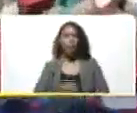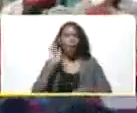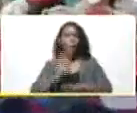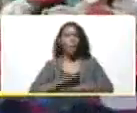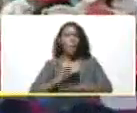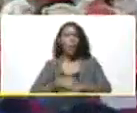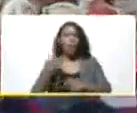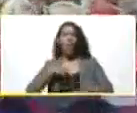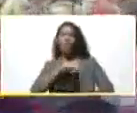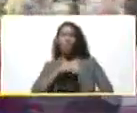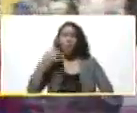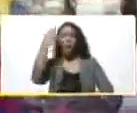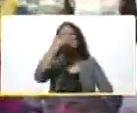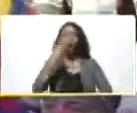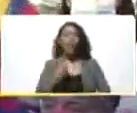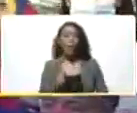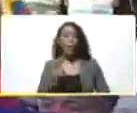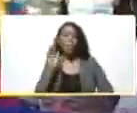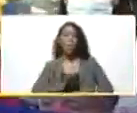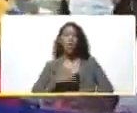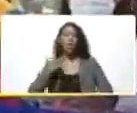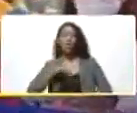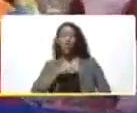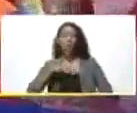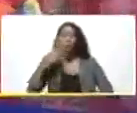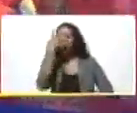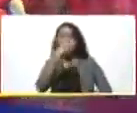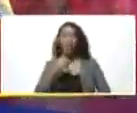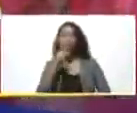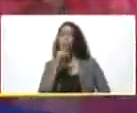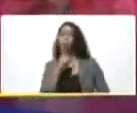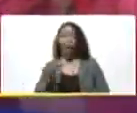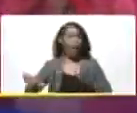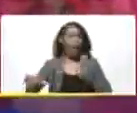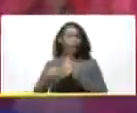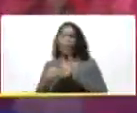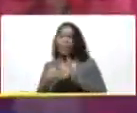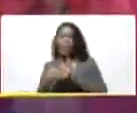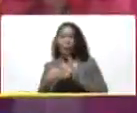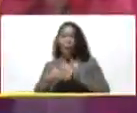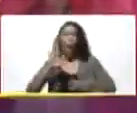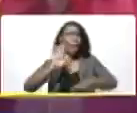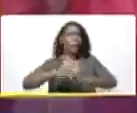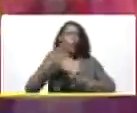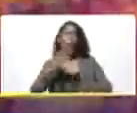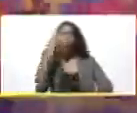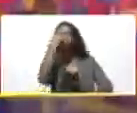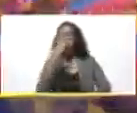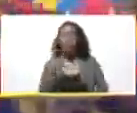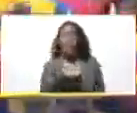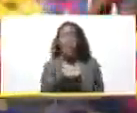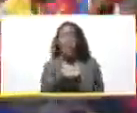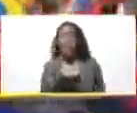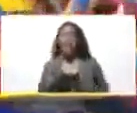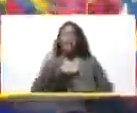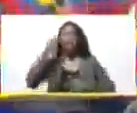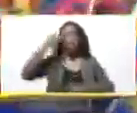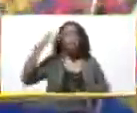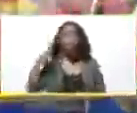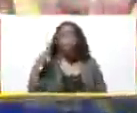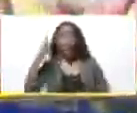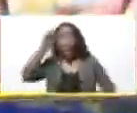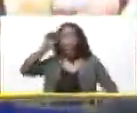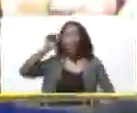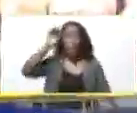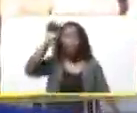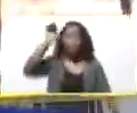éramos jóvenes, porque los jóvenes no tienen límite, porque los jóvenes sueñan con el